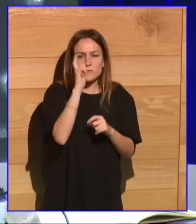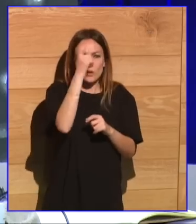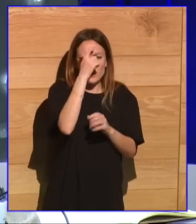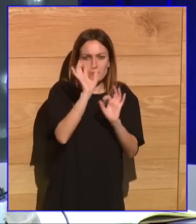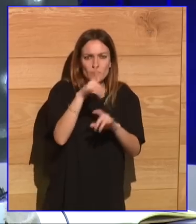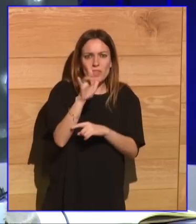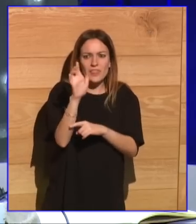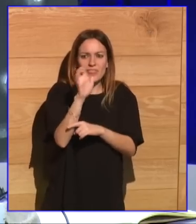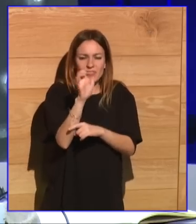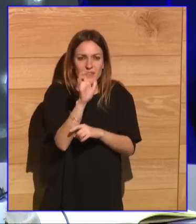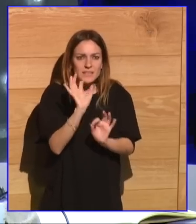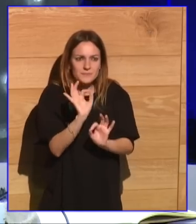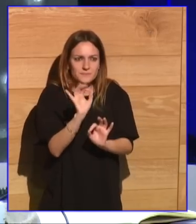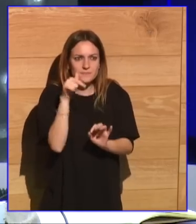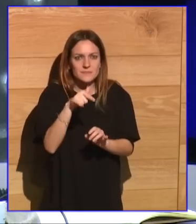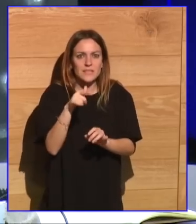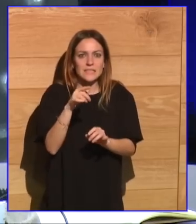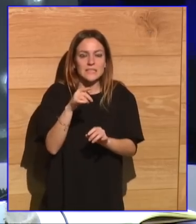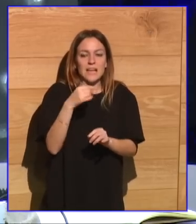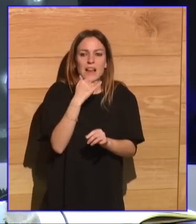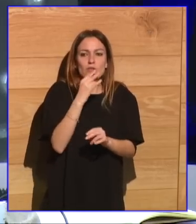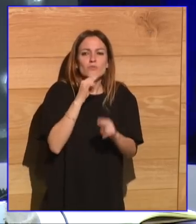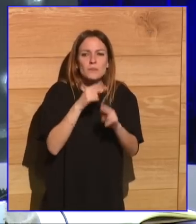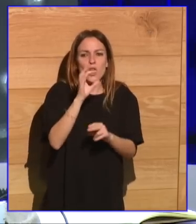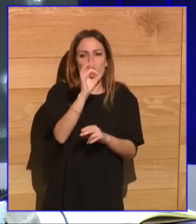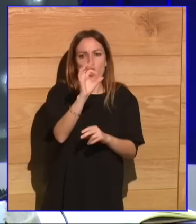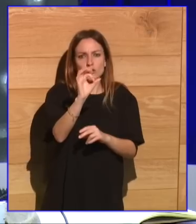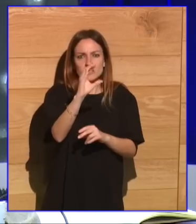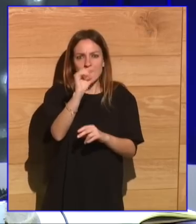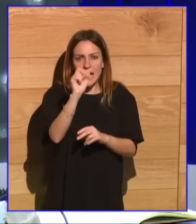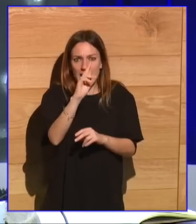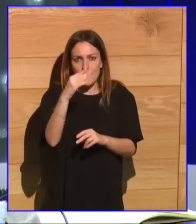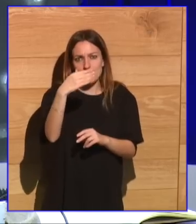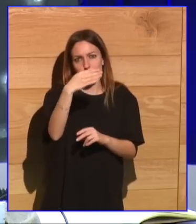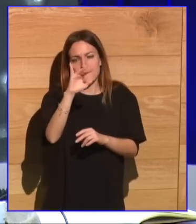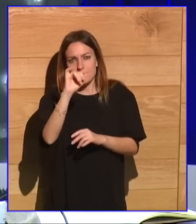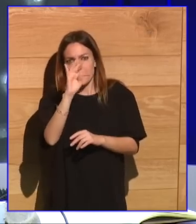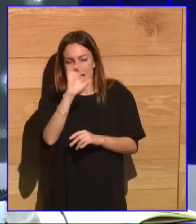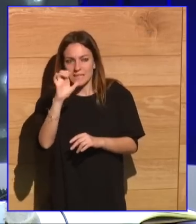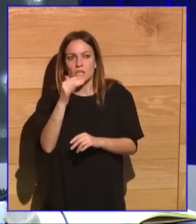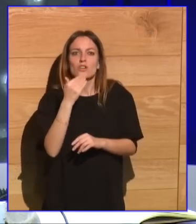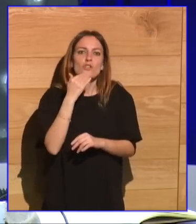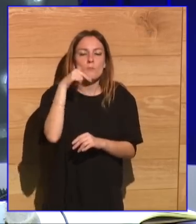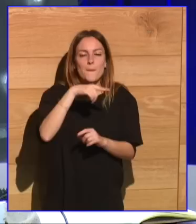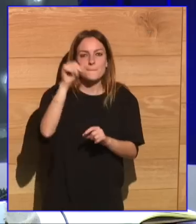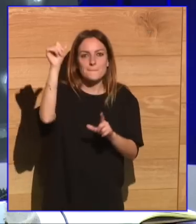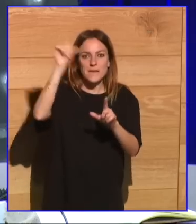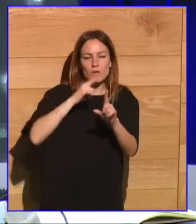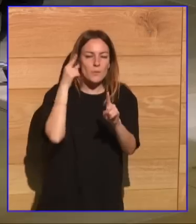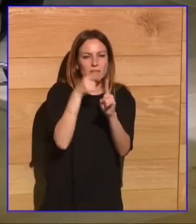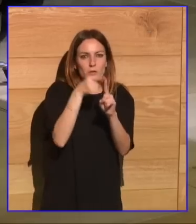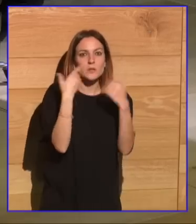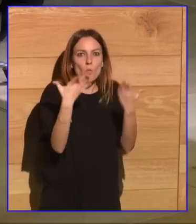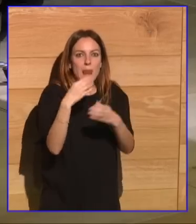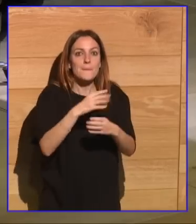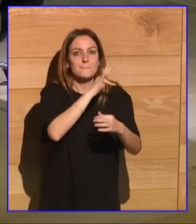como en el de la cinefilia, que es el del Oscar bite, que es como las películas anzuelo para Oscar o películas hechas para Sí, conseguir Oscar.